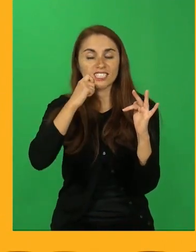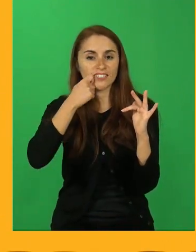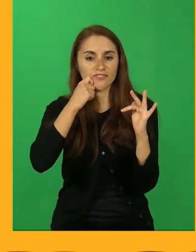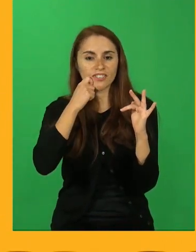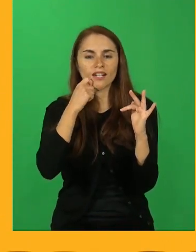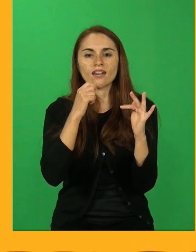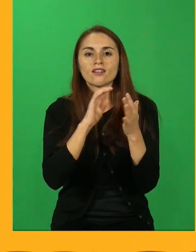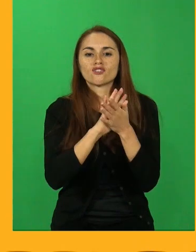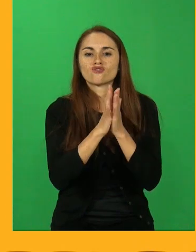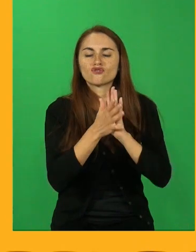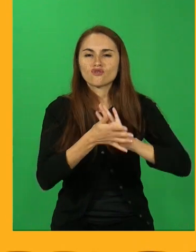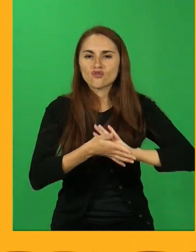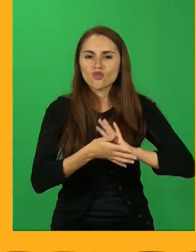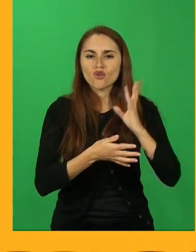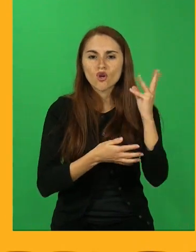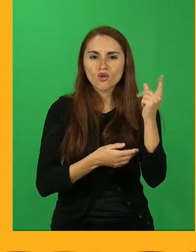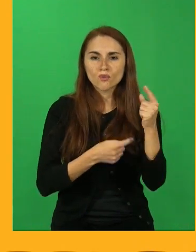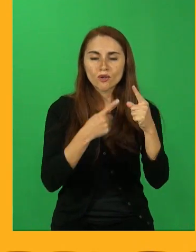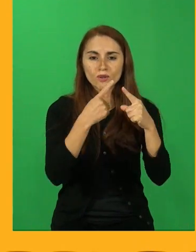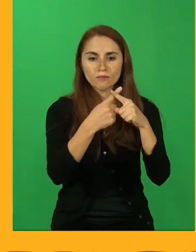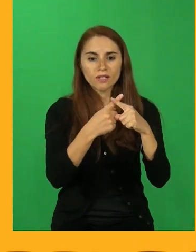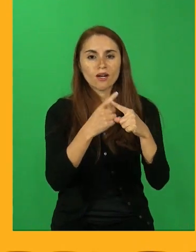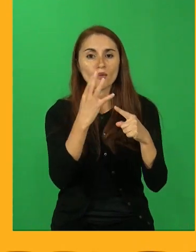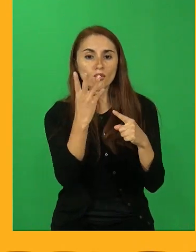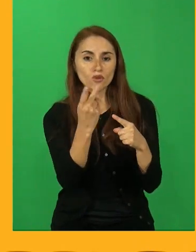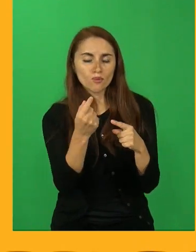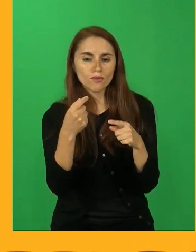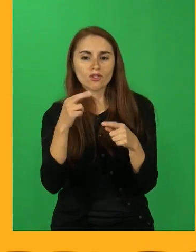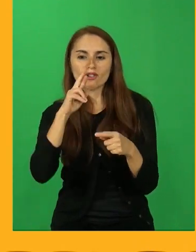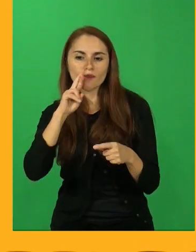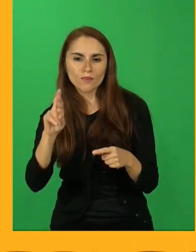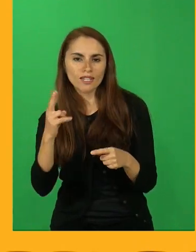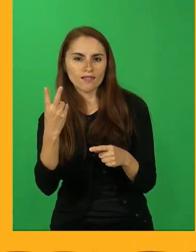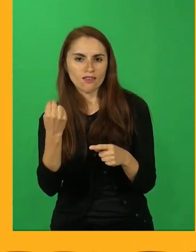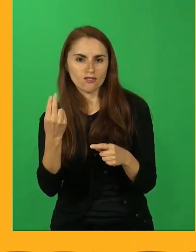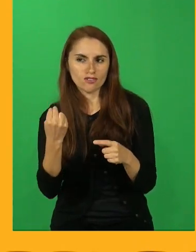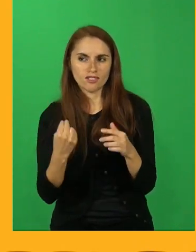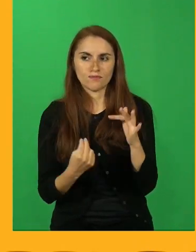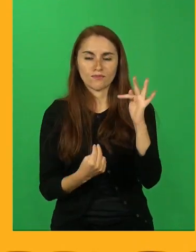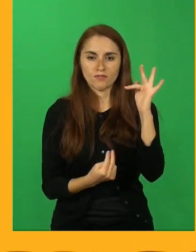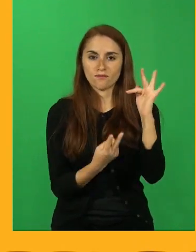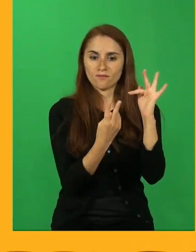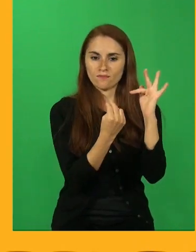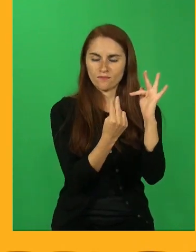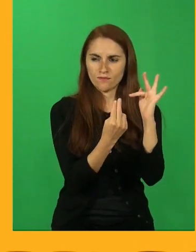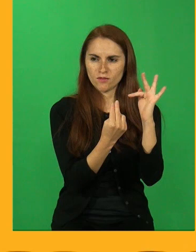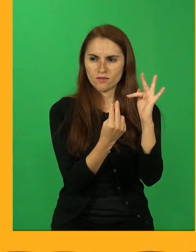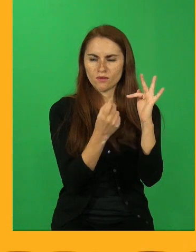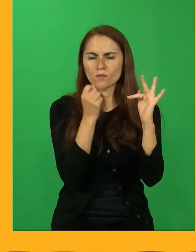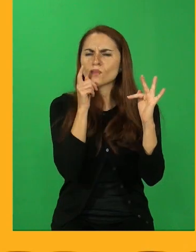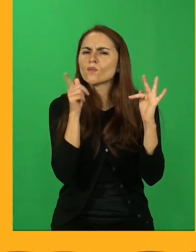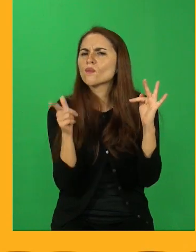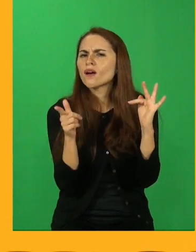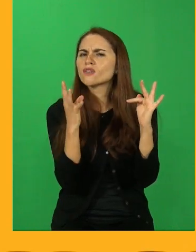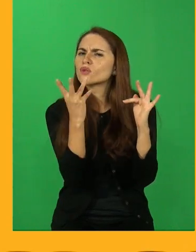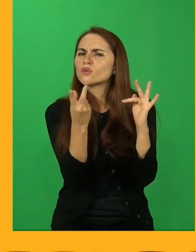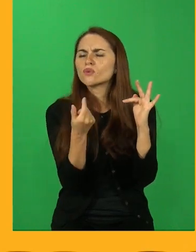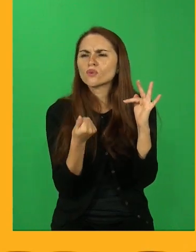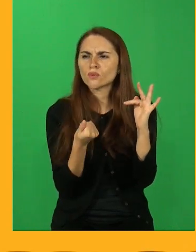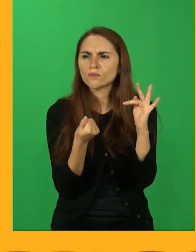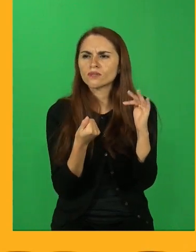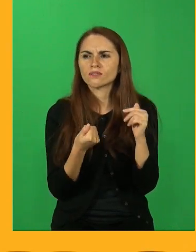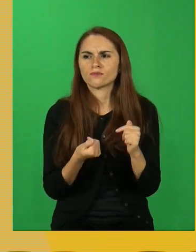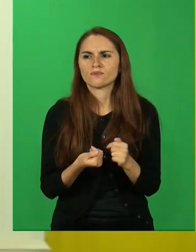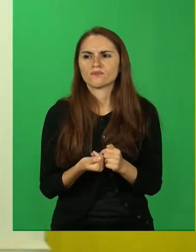poder abreviar factores de 12. Buscamos todos los números que multiplicados nos den 12. ¿Cuáles son los que